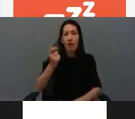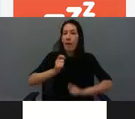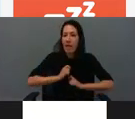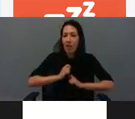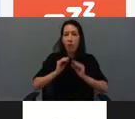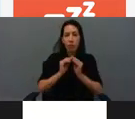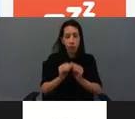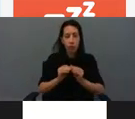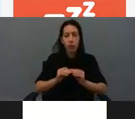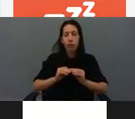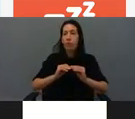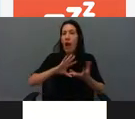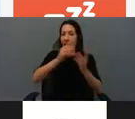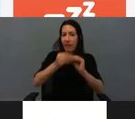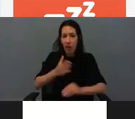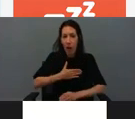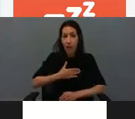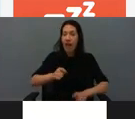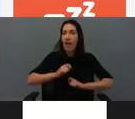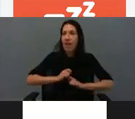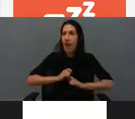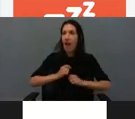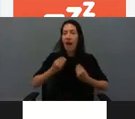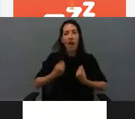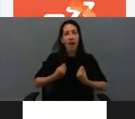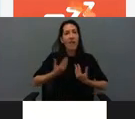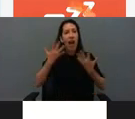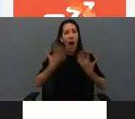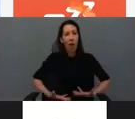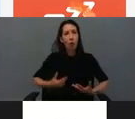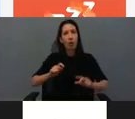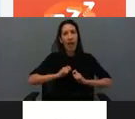a medida en mi red. Me dio la vida y me hizo sentir libre.